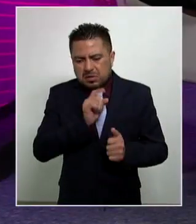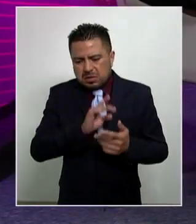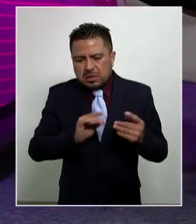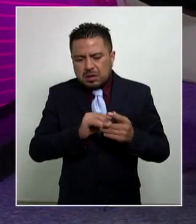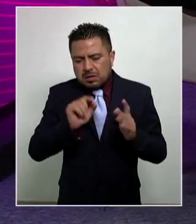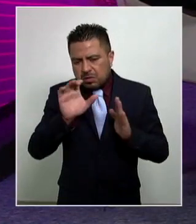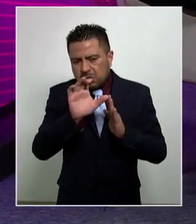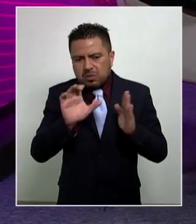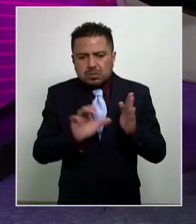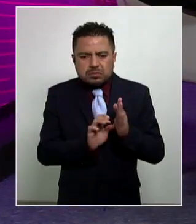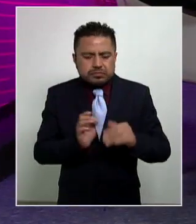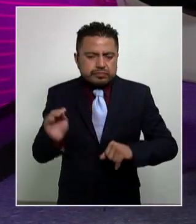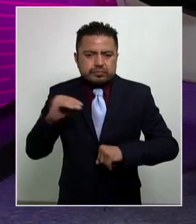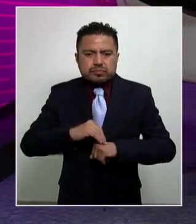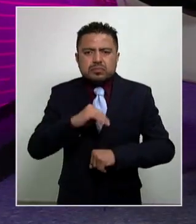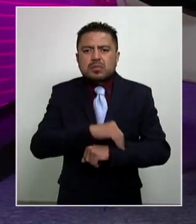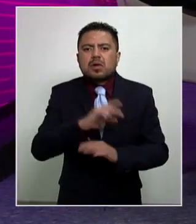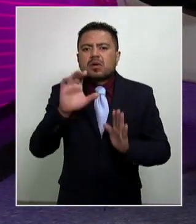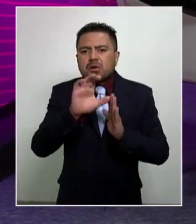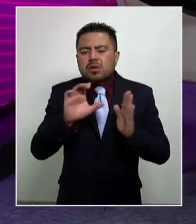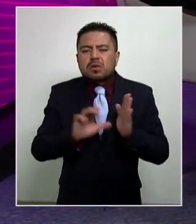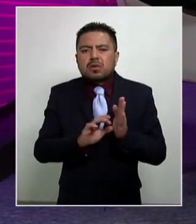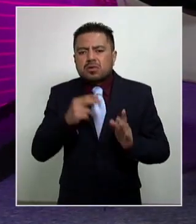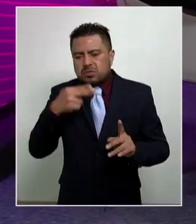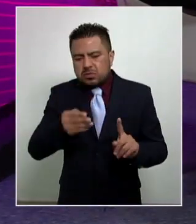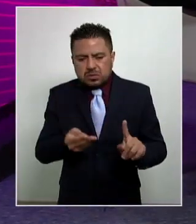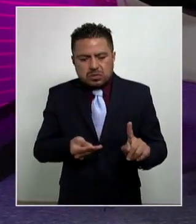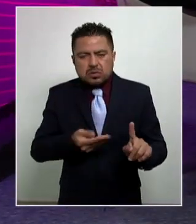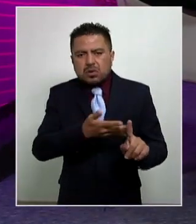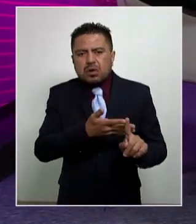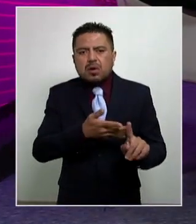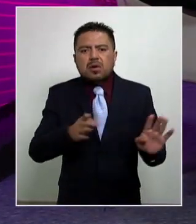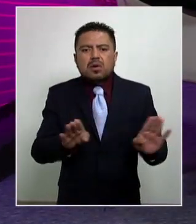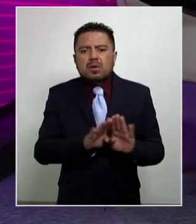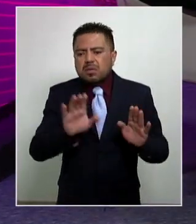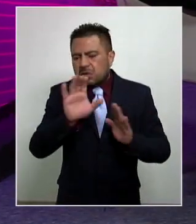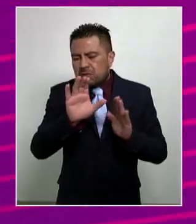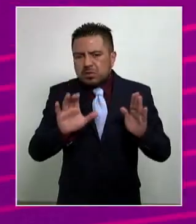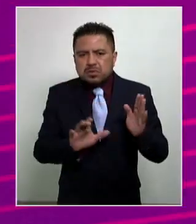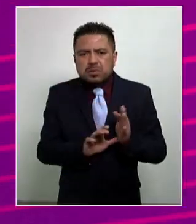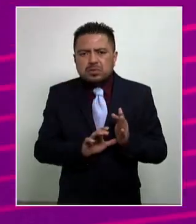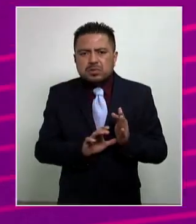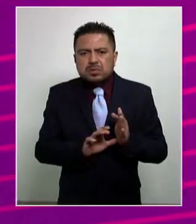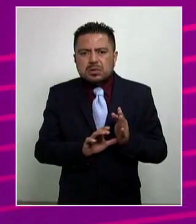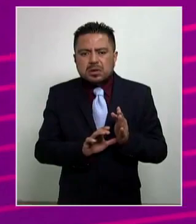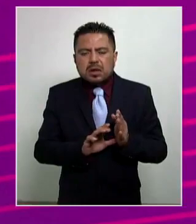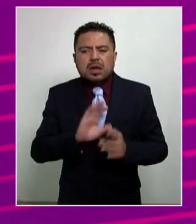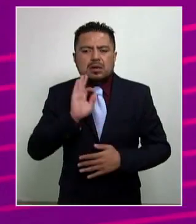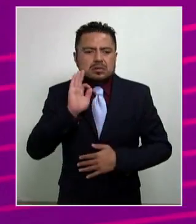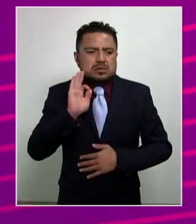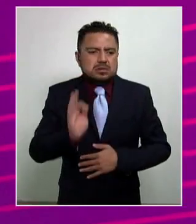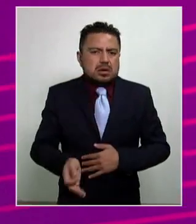Constitución. Que la Constitución te nombre, es como que la Constitución te